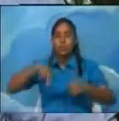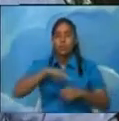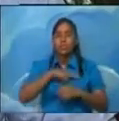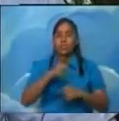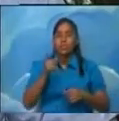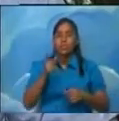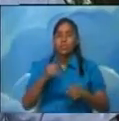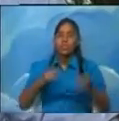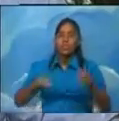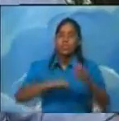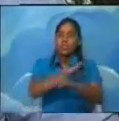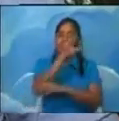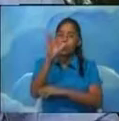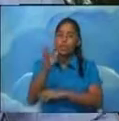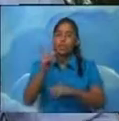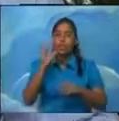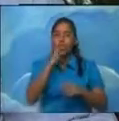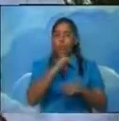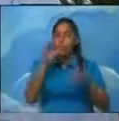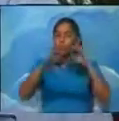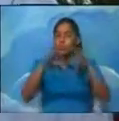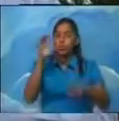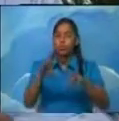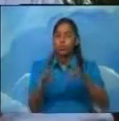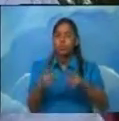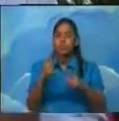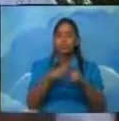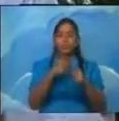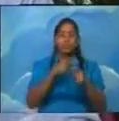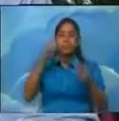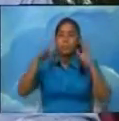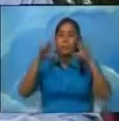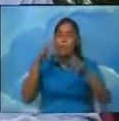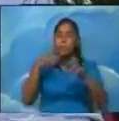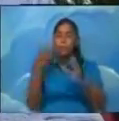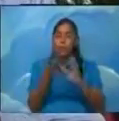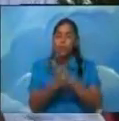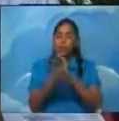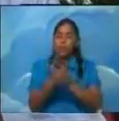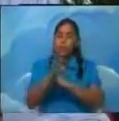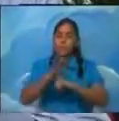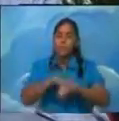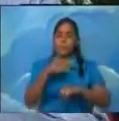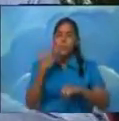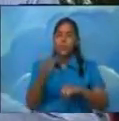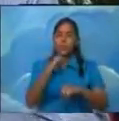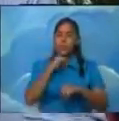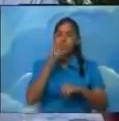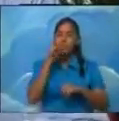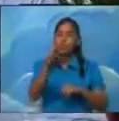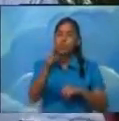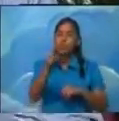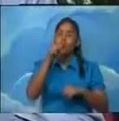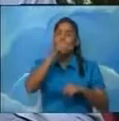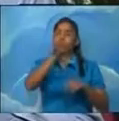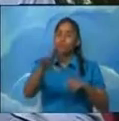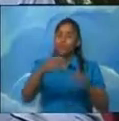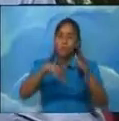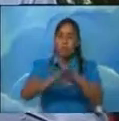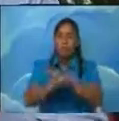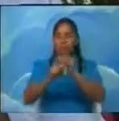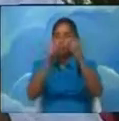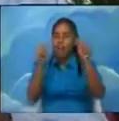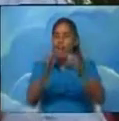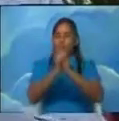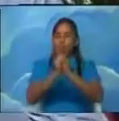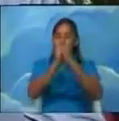los cielos y no haya lluvia. Es decir, no va a haber lluvia. ¿Cuál es la consecuencia? ¿Por qué? Es porque ustedes se van en pos de dioses ajenos.